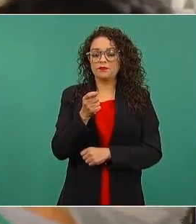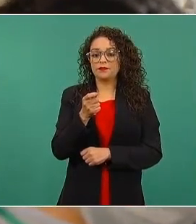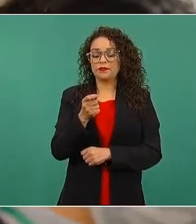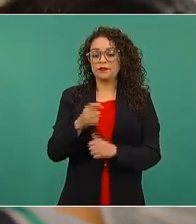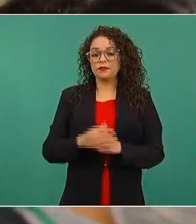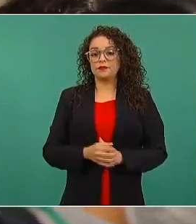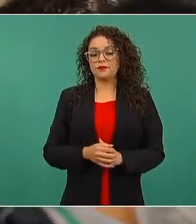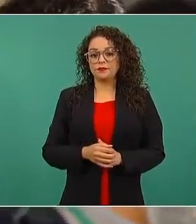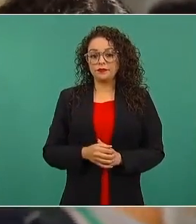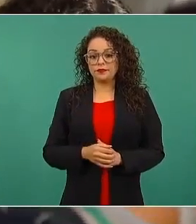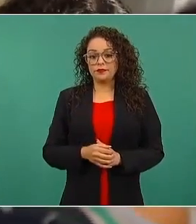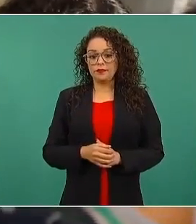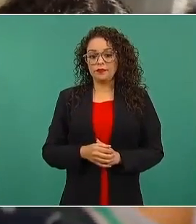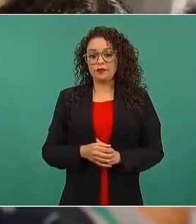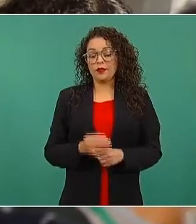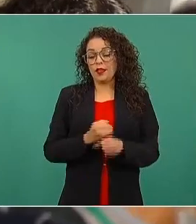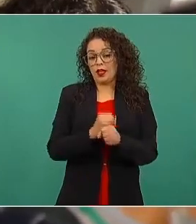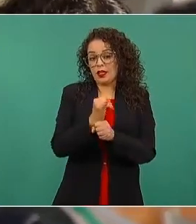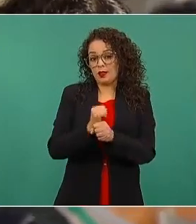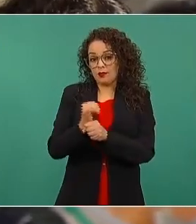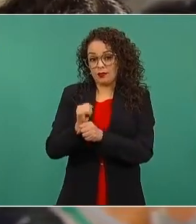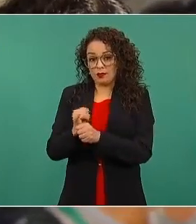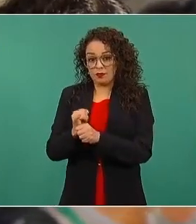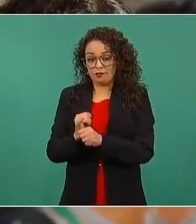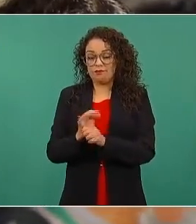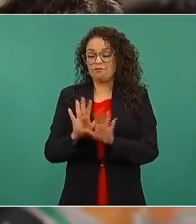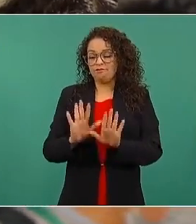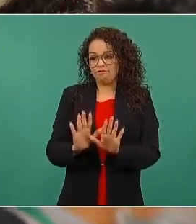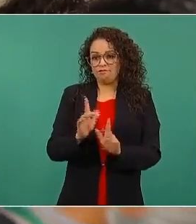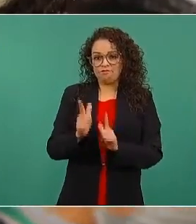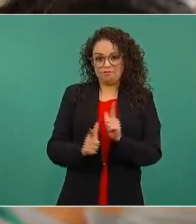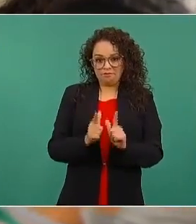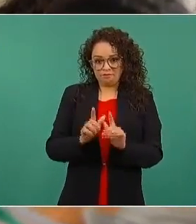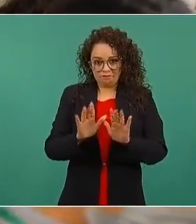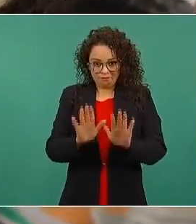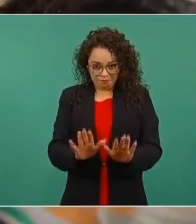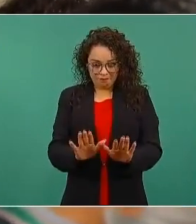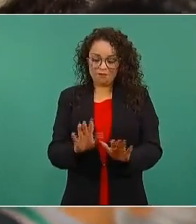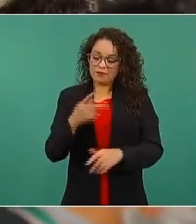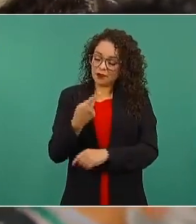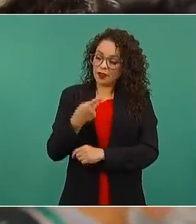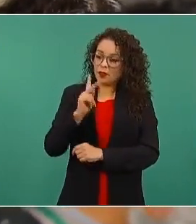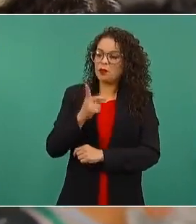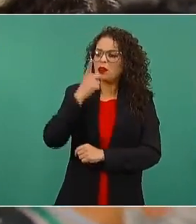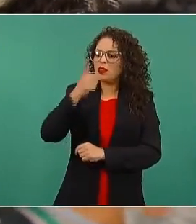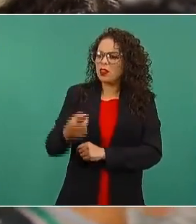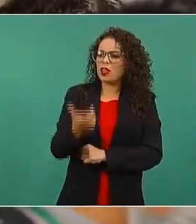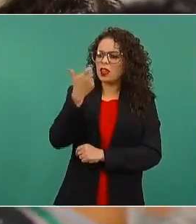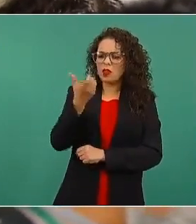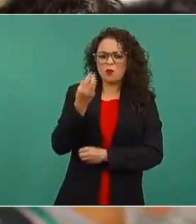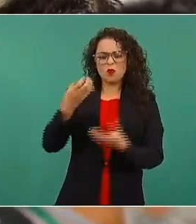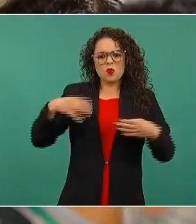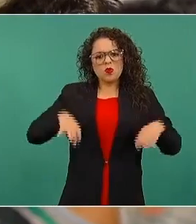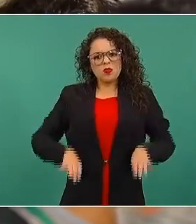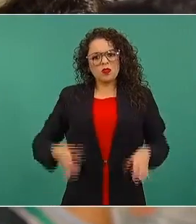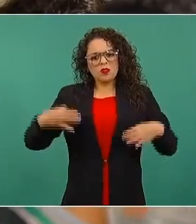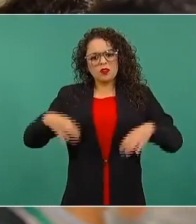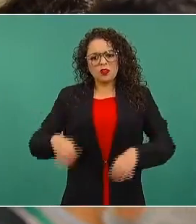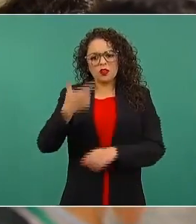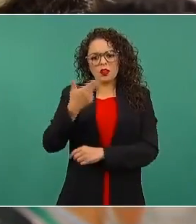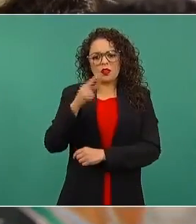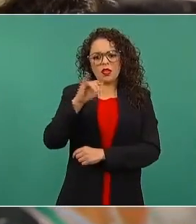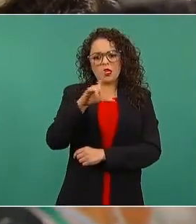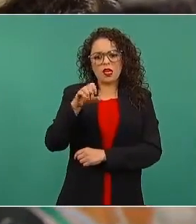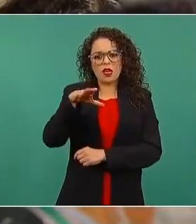están dormidas las investigaciones, el presunto enriquecimiento ilícito de Guillermo Padres, del